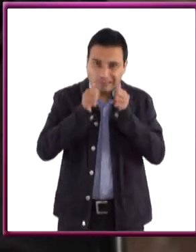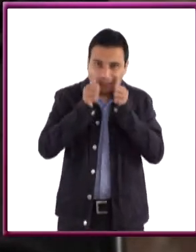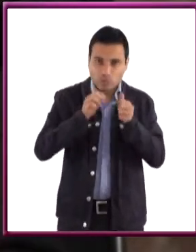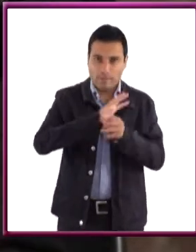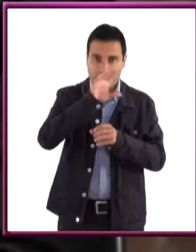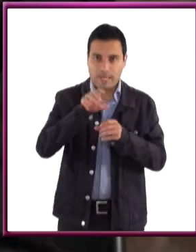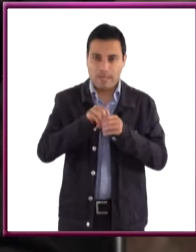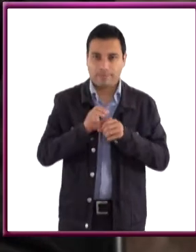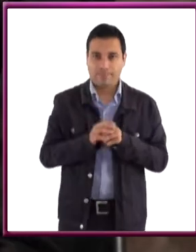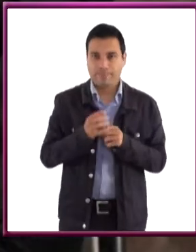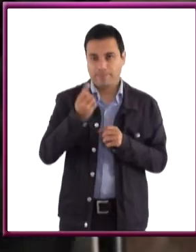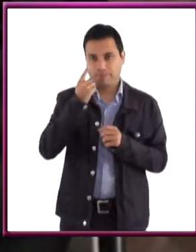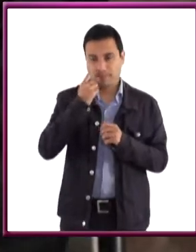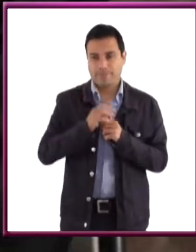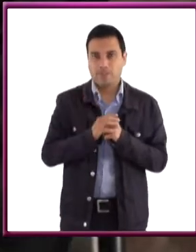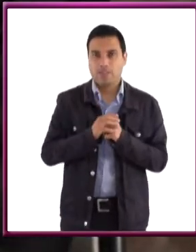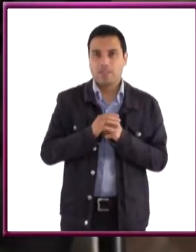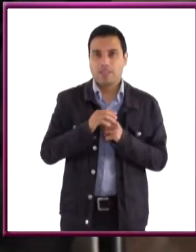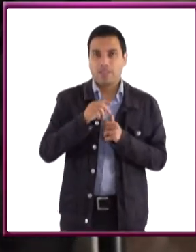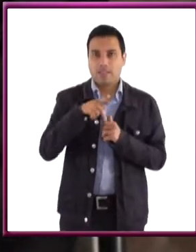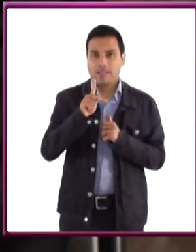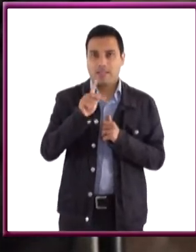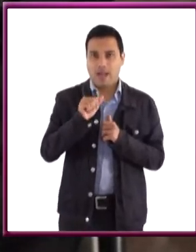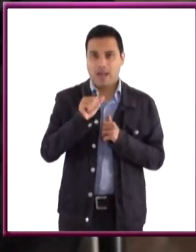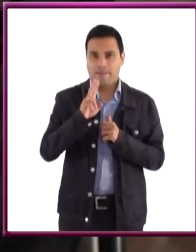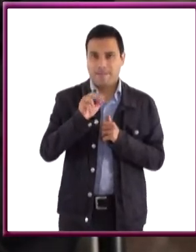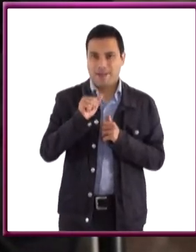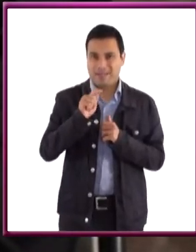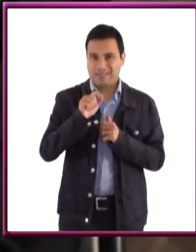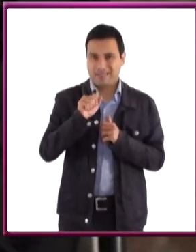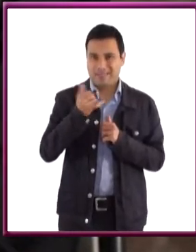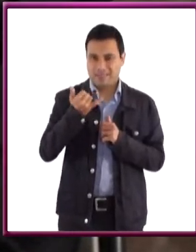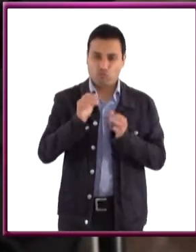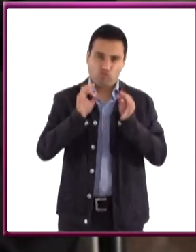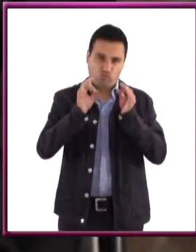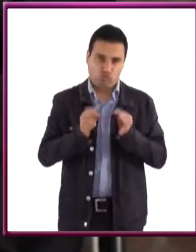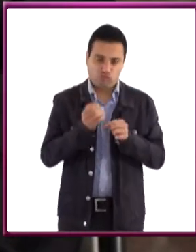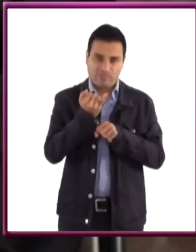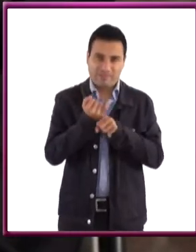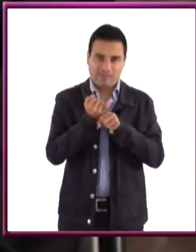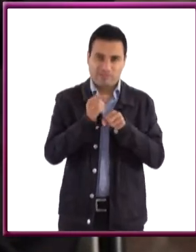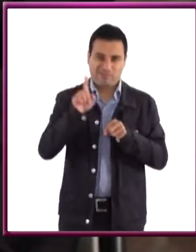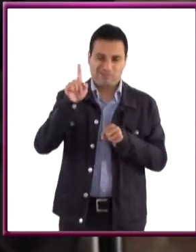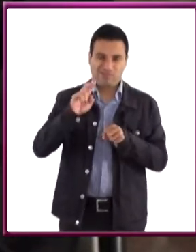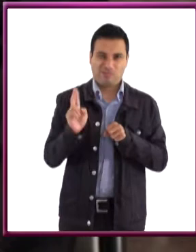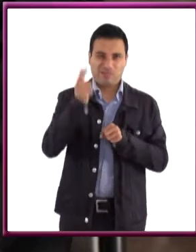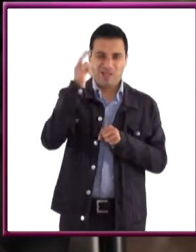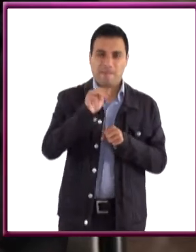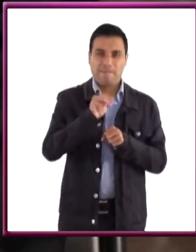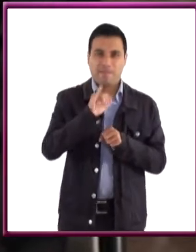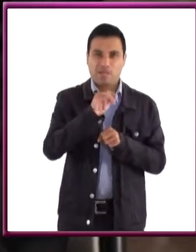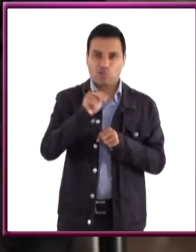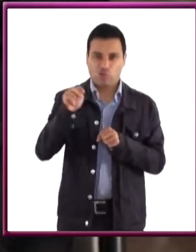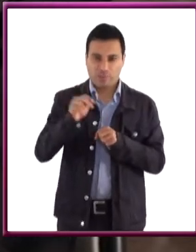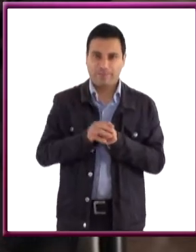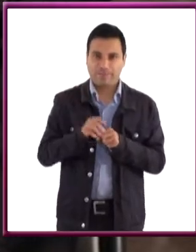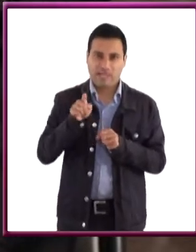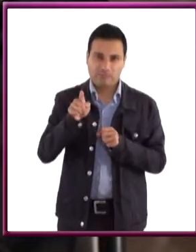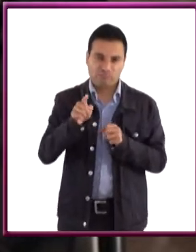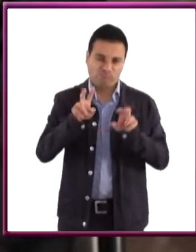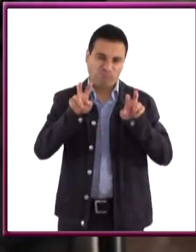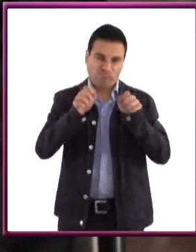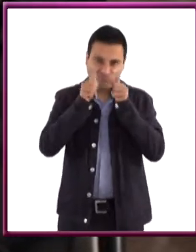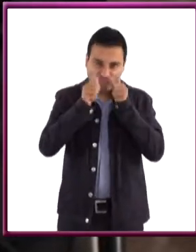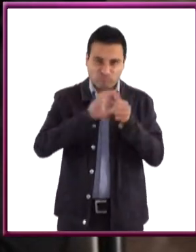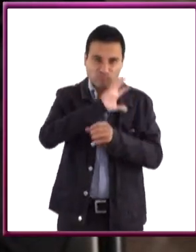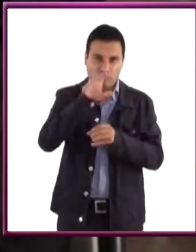plena. John Kabat-Zinn, que es un investigador de la Universidad de Minnesota que se ha dedicado mucho a estudiar esto de la